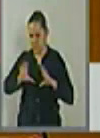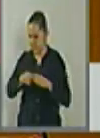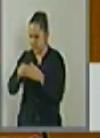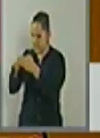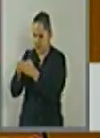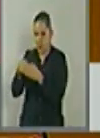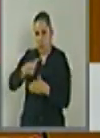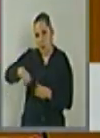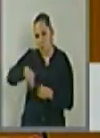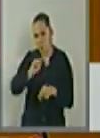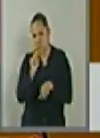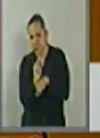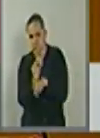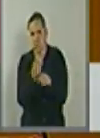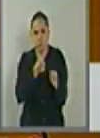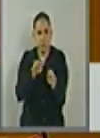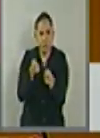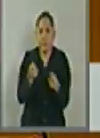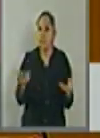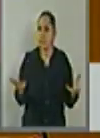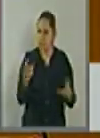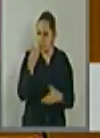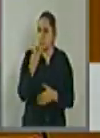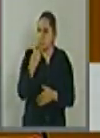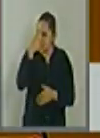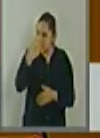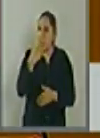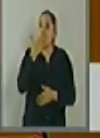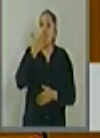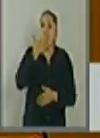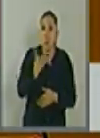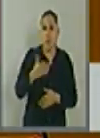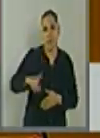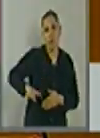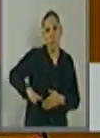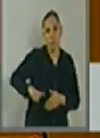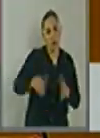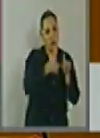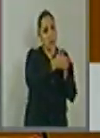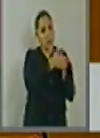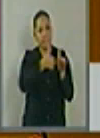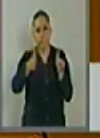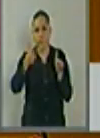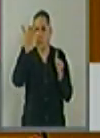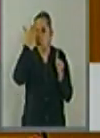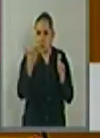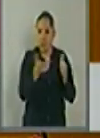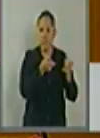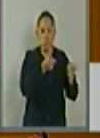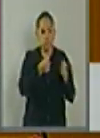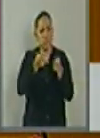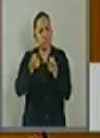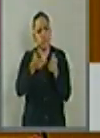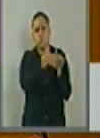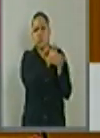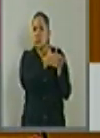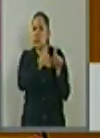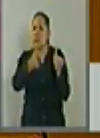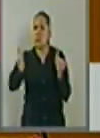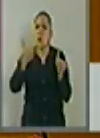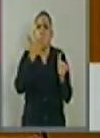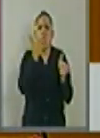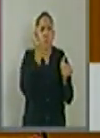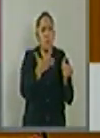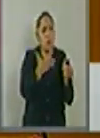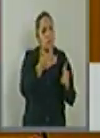de lo que cada partido, con la pluralidad que existe o que quede en el país, seguirá presentándose, y